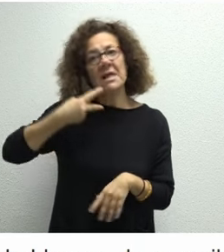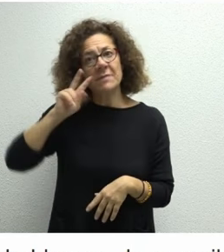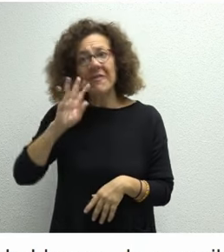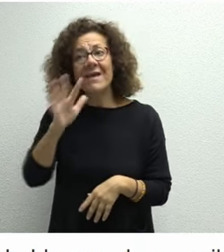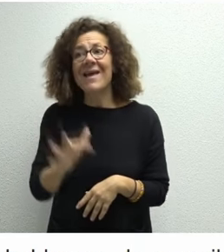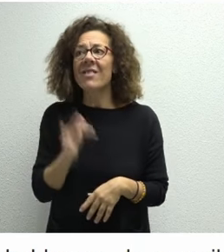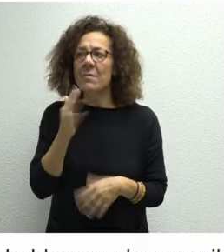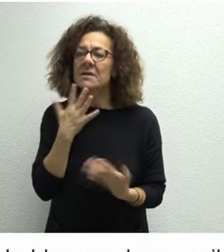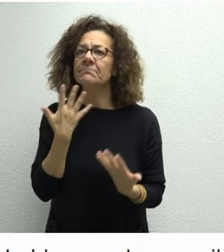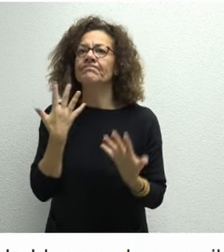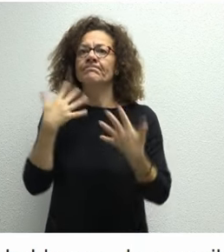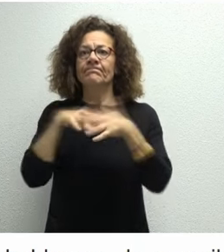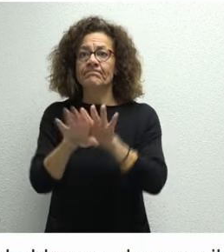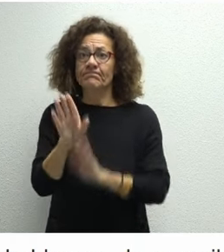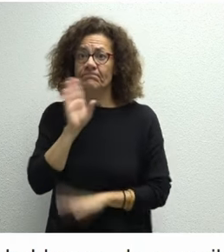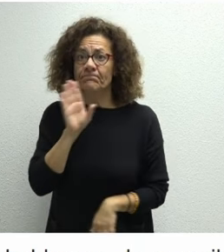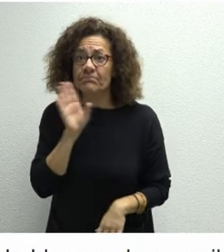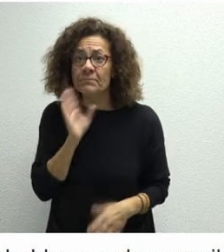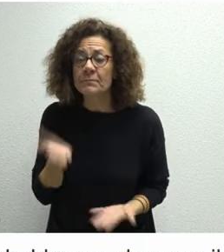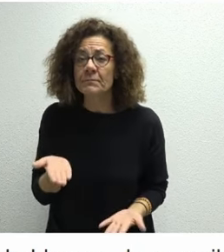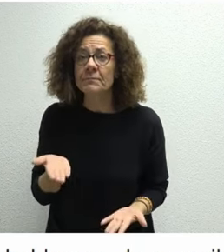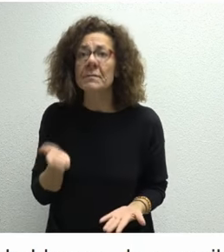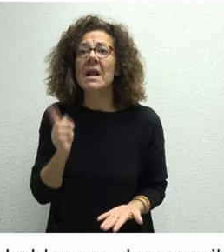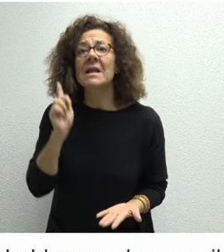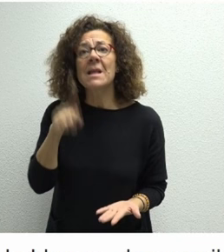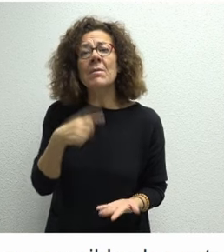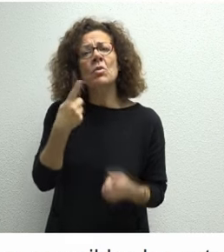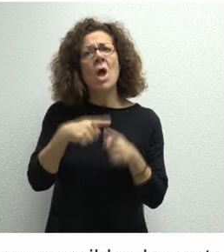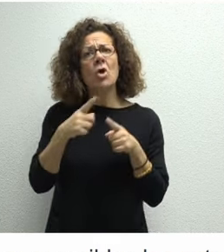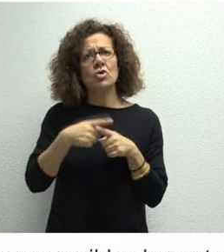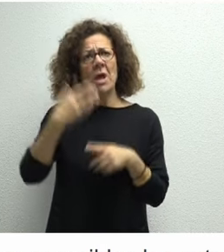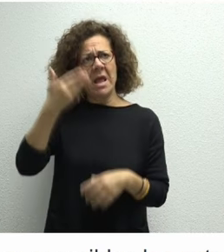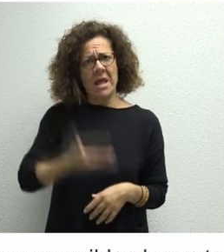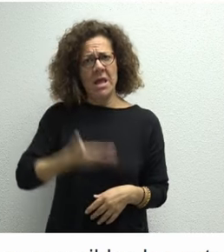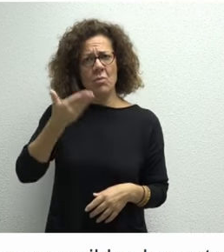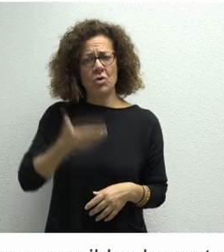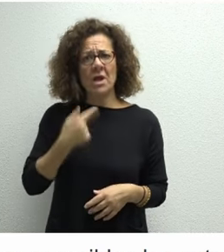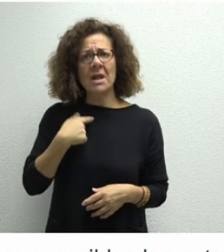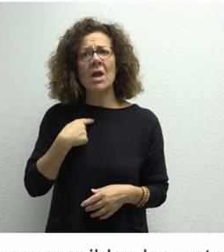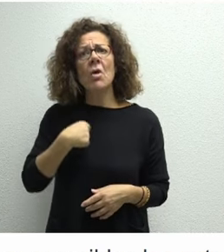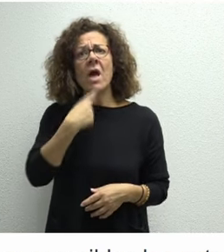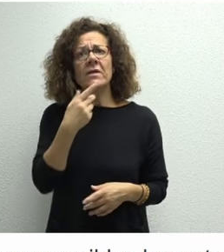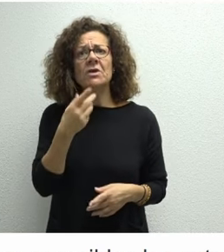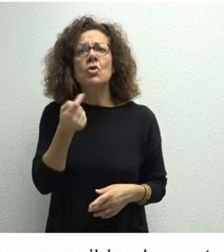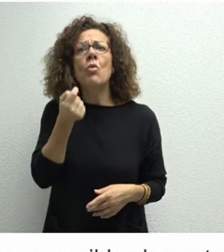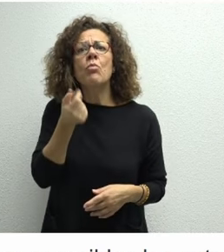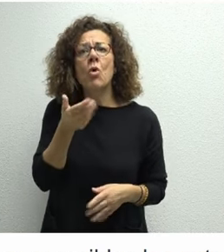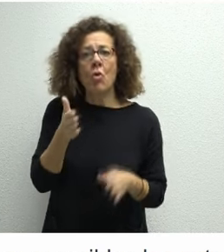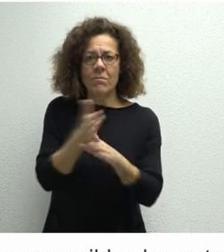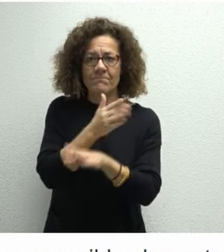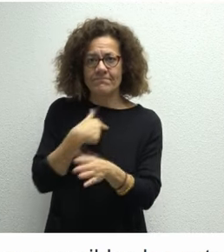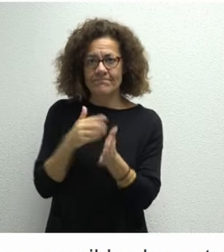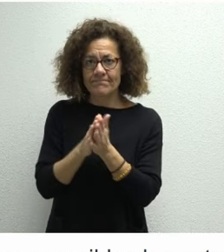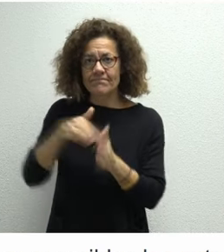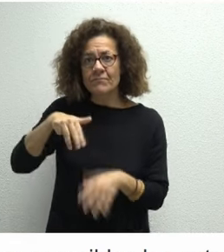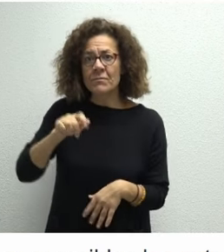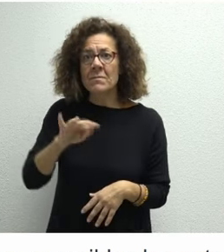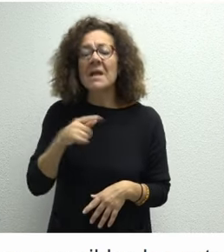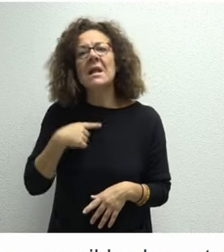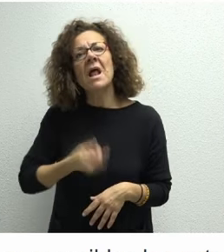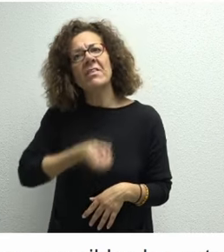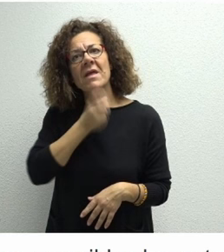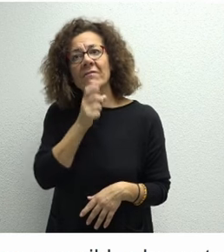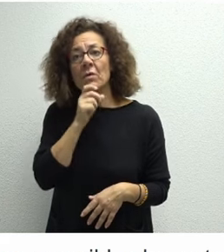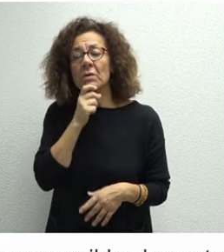además convergen no y bueno también otra cosa que nos ha quedado importante y que ha subrayado un un poquito Mati la dificultad de Salud Mental tiene